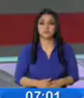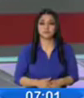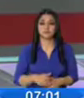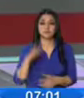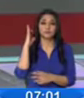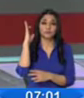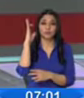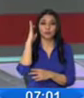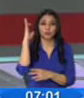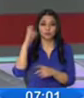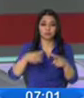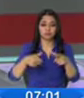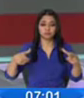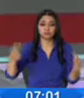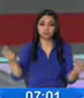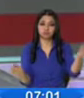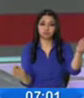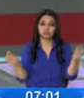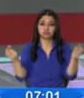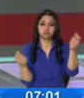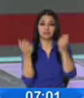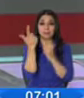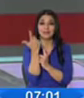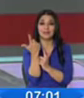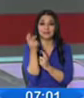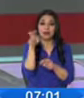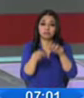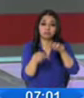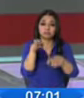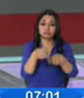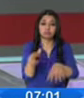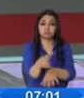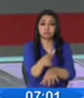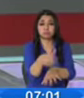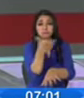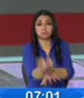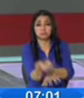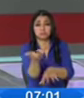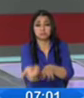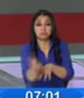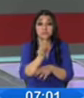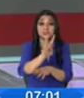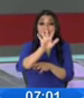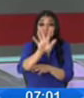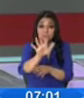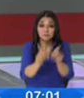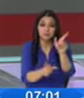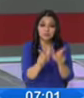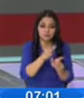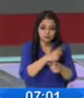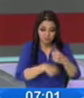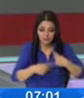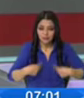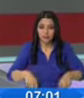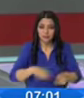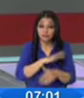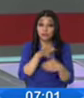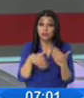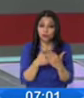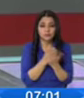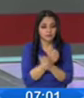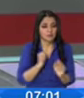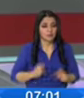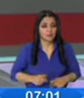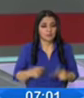Urabá, un camión militar se habría virado en el sector del paso lateral. 25 uniformados resultaron heridos. Al momento, todos se encuentran fuera